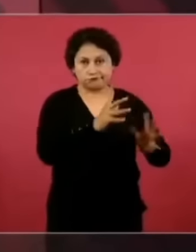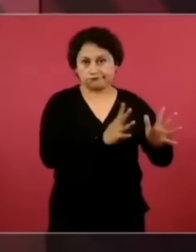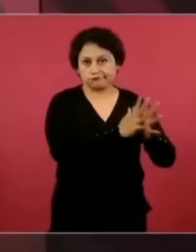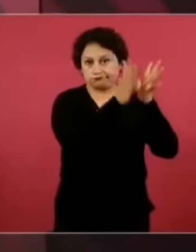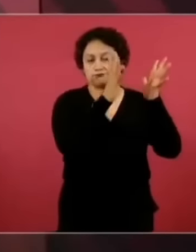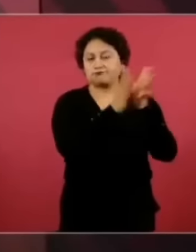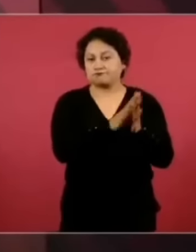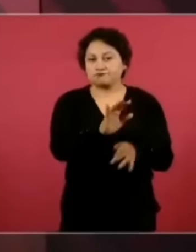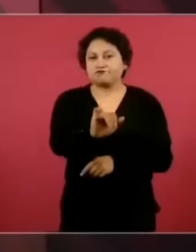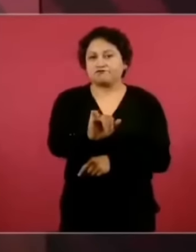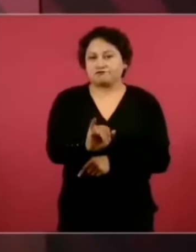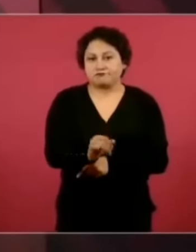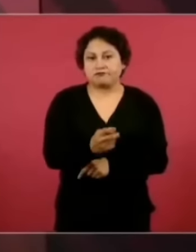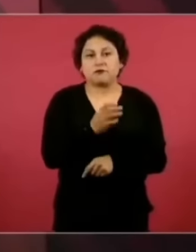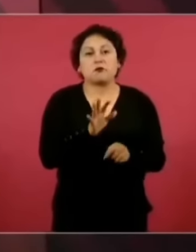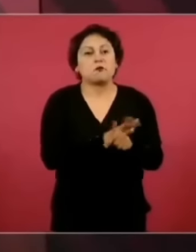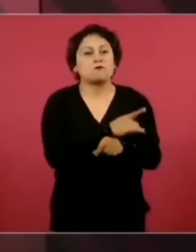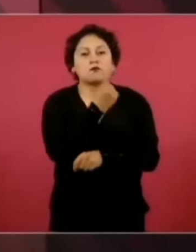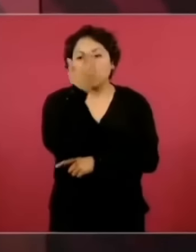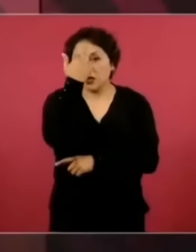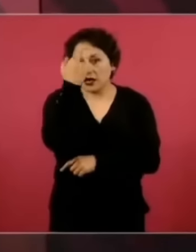apostar a lo material,